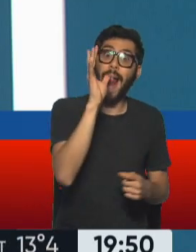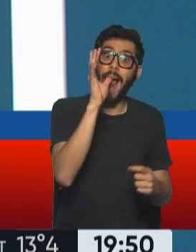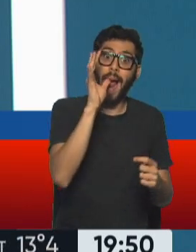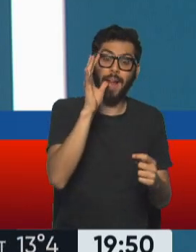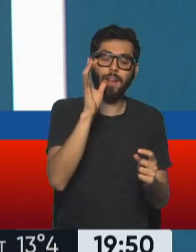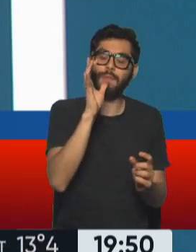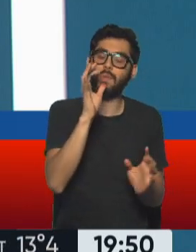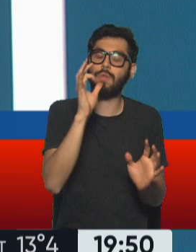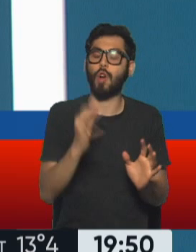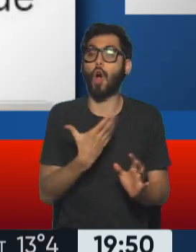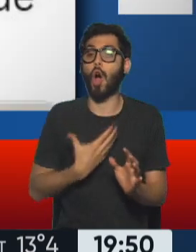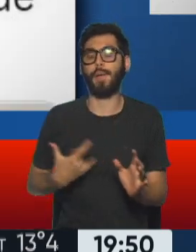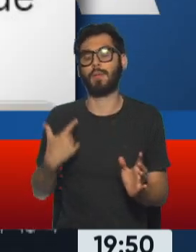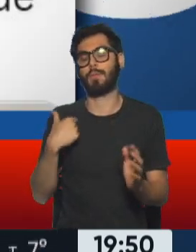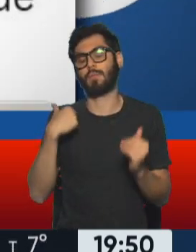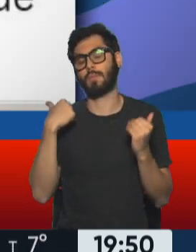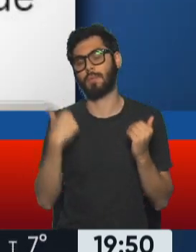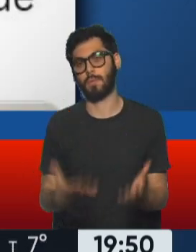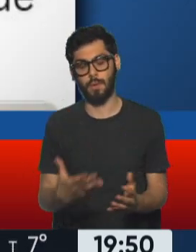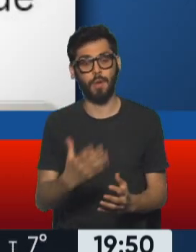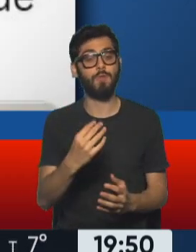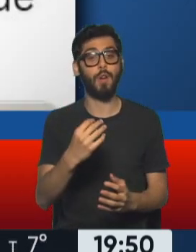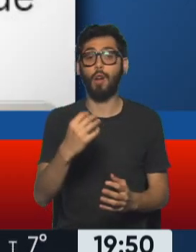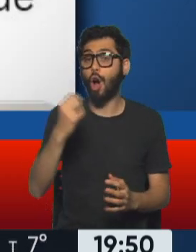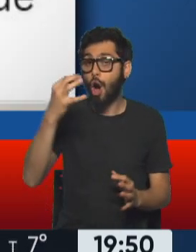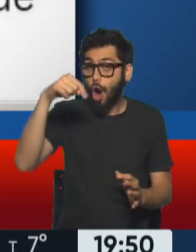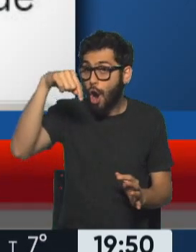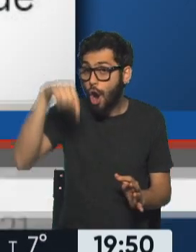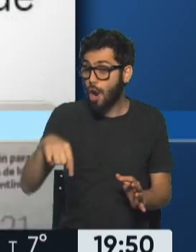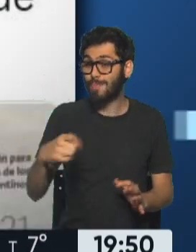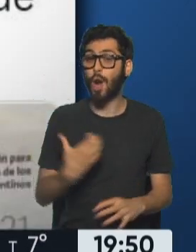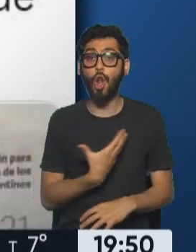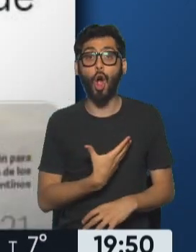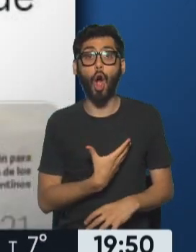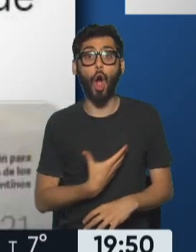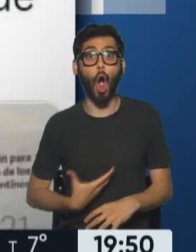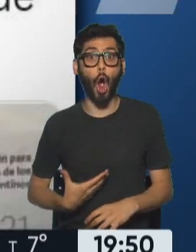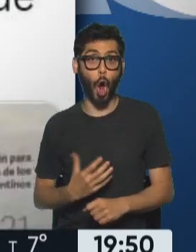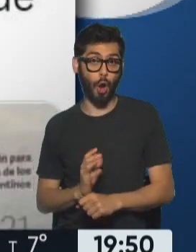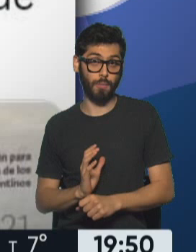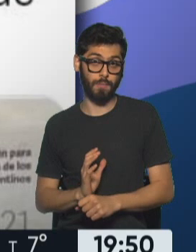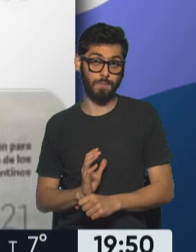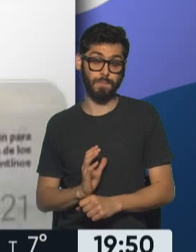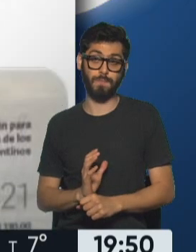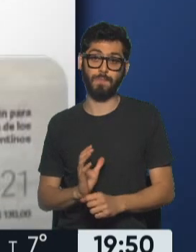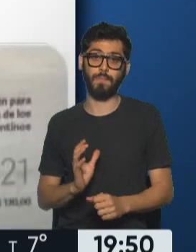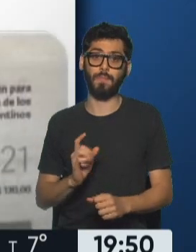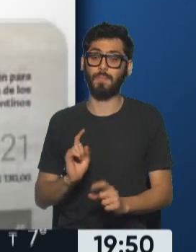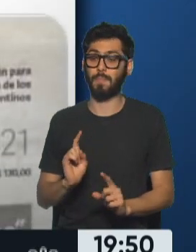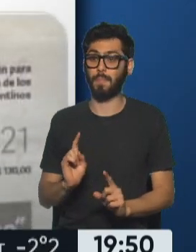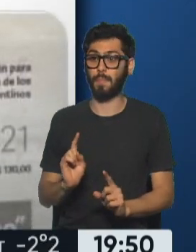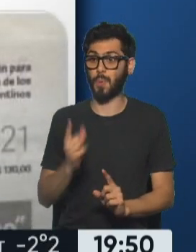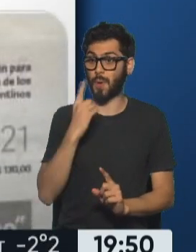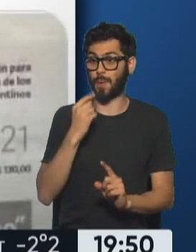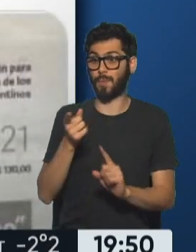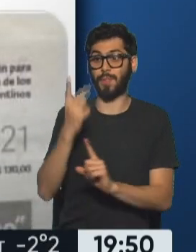bastante el día al gobierno, porque hay que pensar que hoy era para el gobierno el primer día con la renuncia de Elena